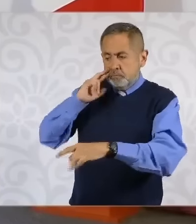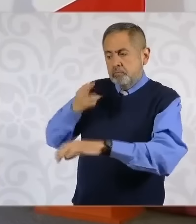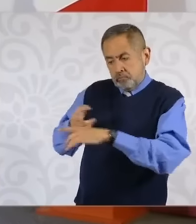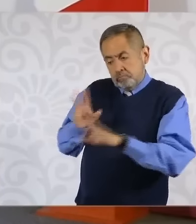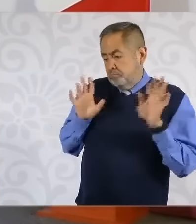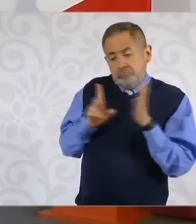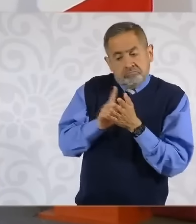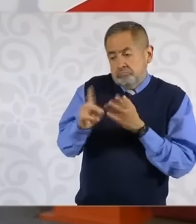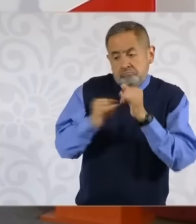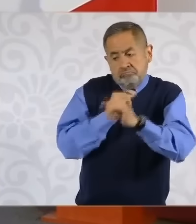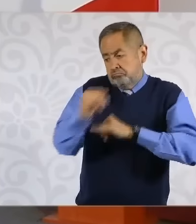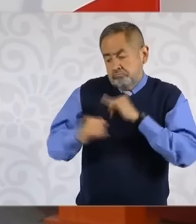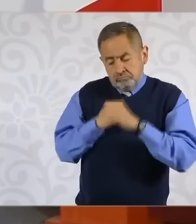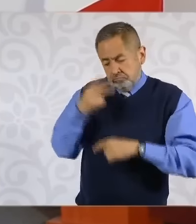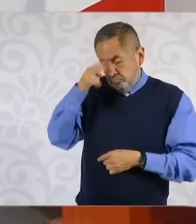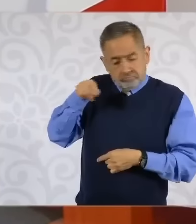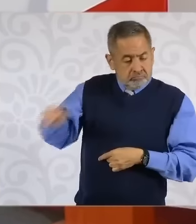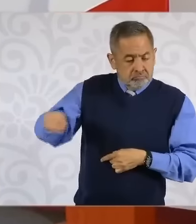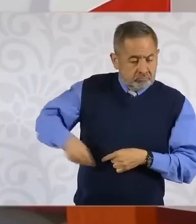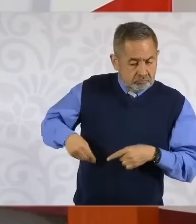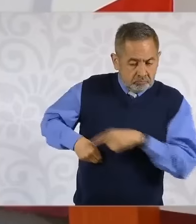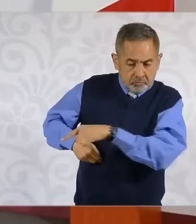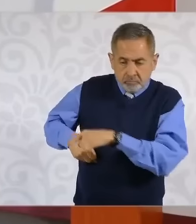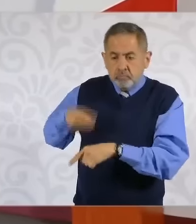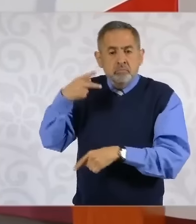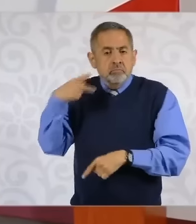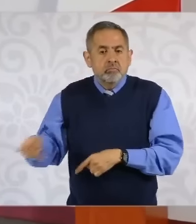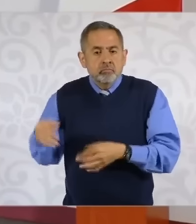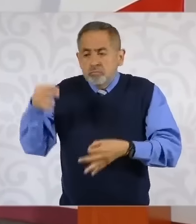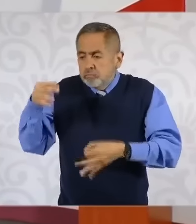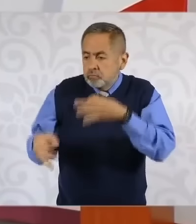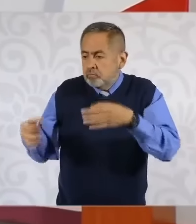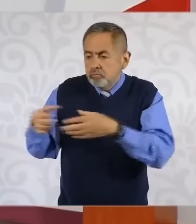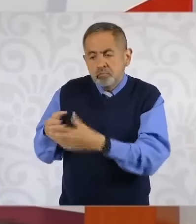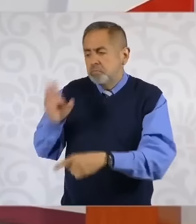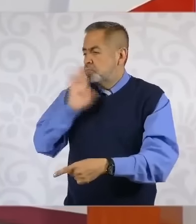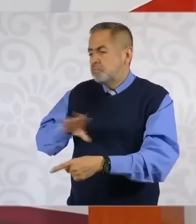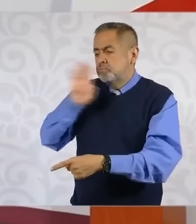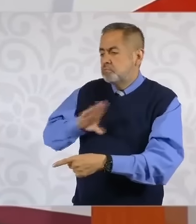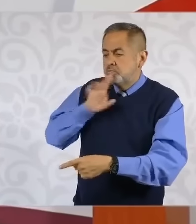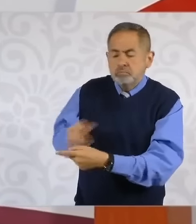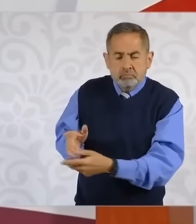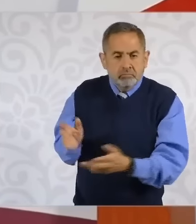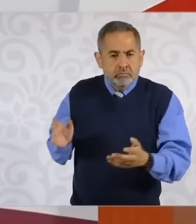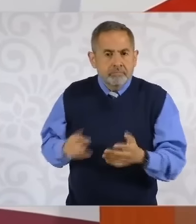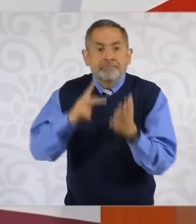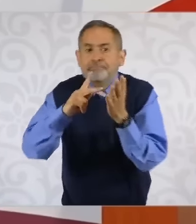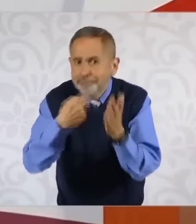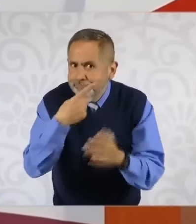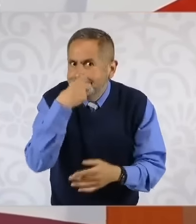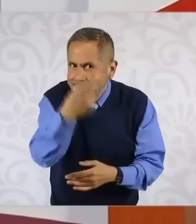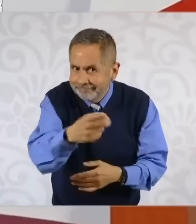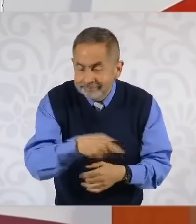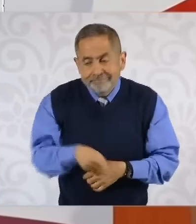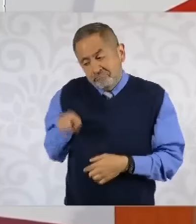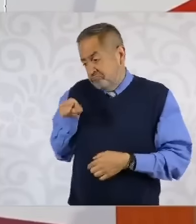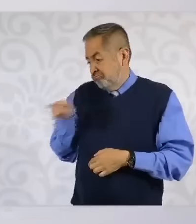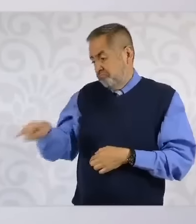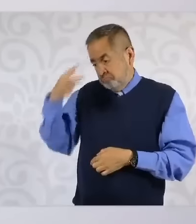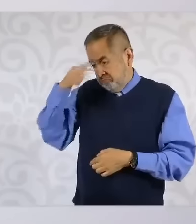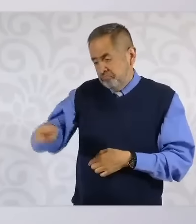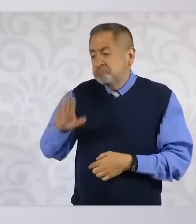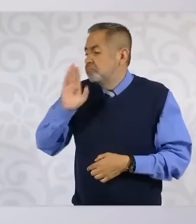internacional por el uso indebido de su sistema judicial, voy a repetirlo, por el